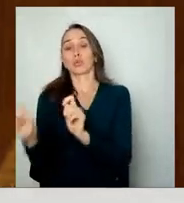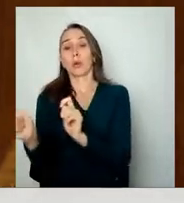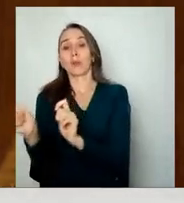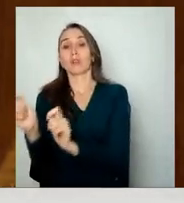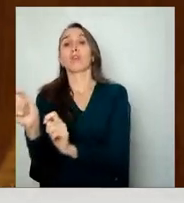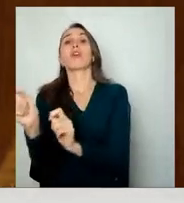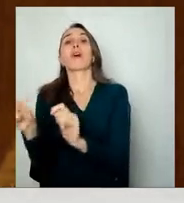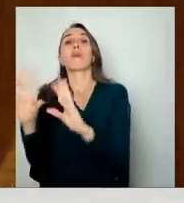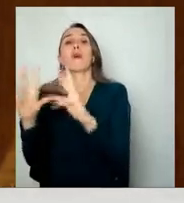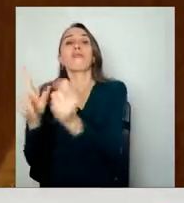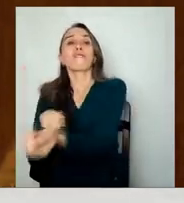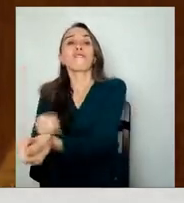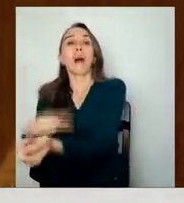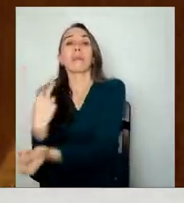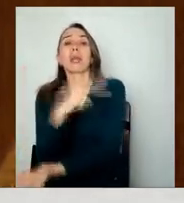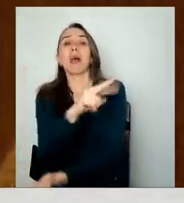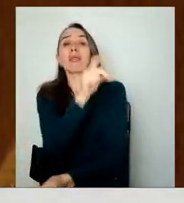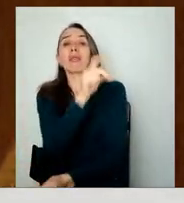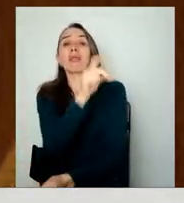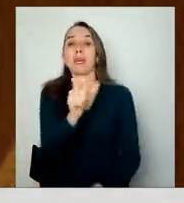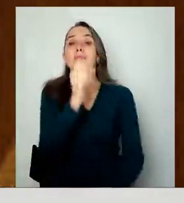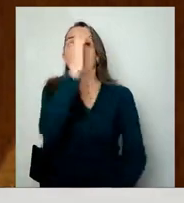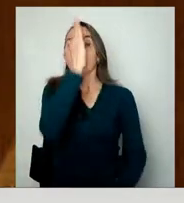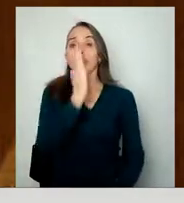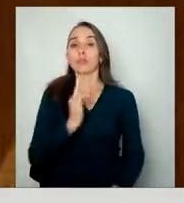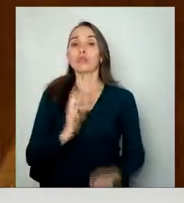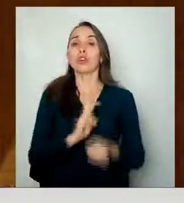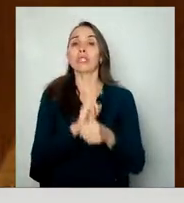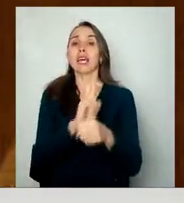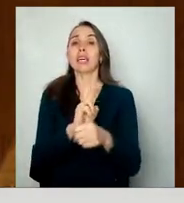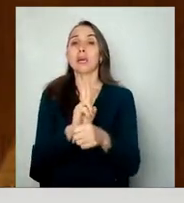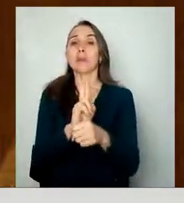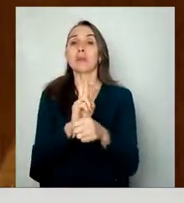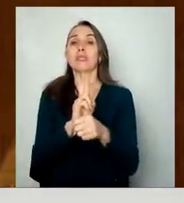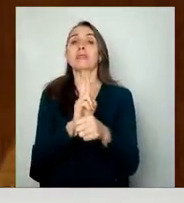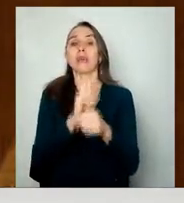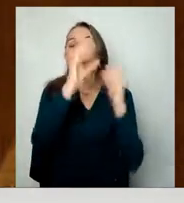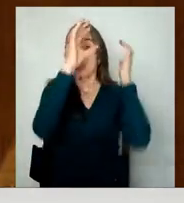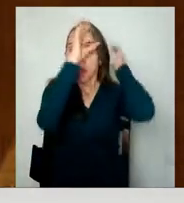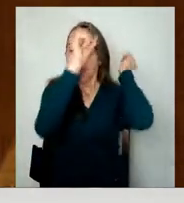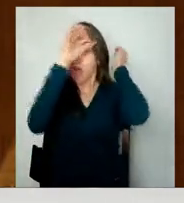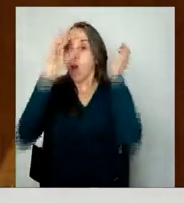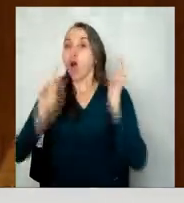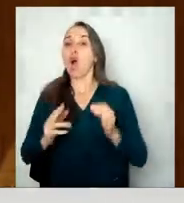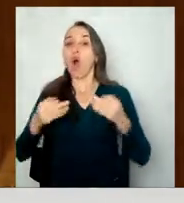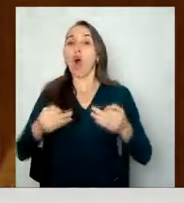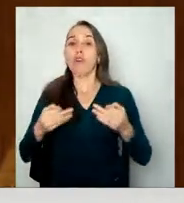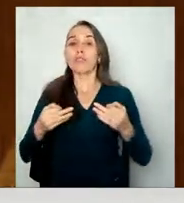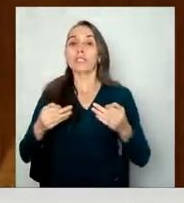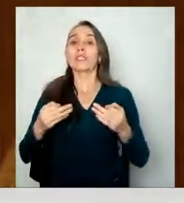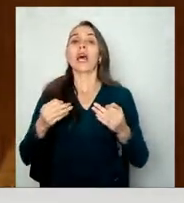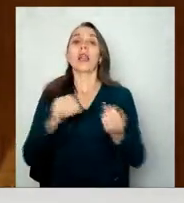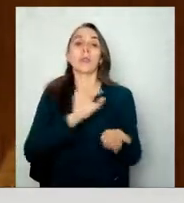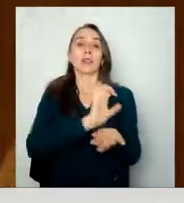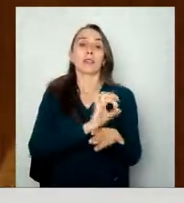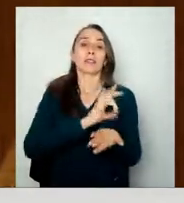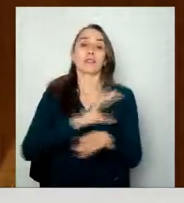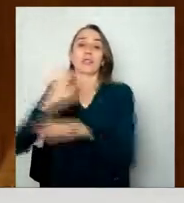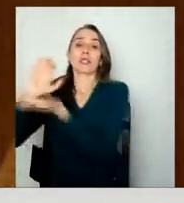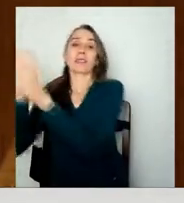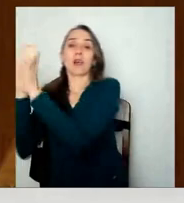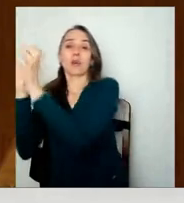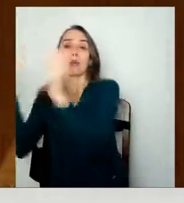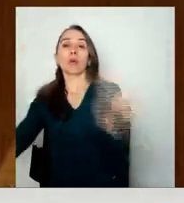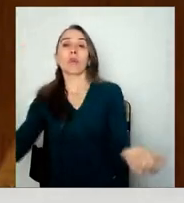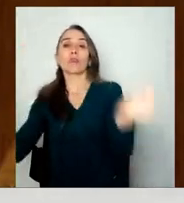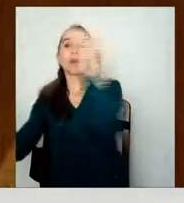familiares de agentes de misiones oficiales de cada estado en el otro estado